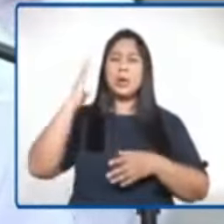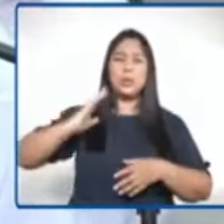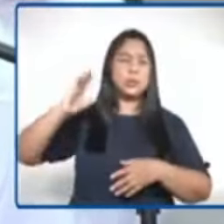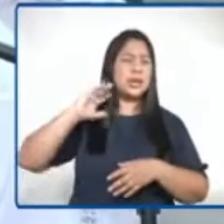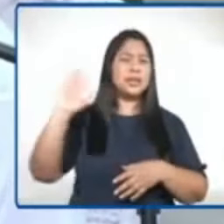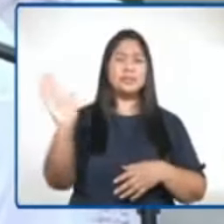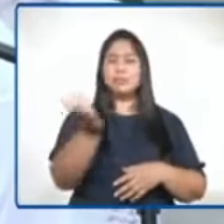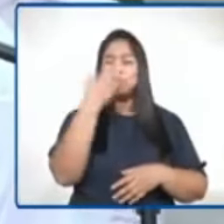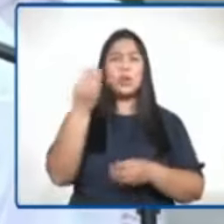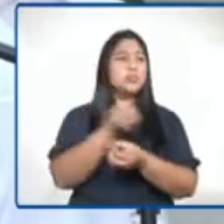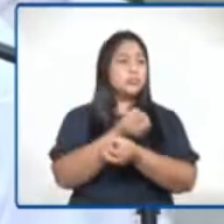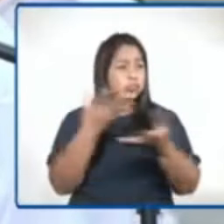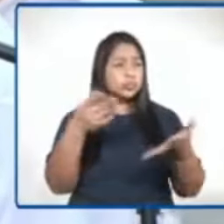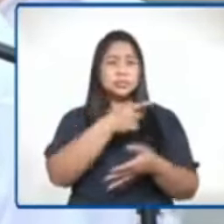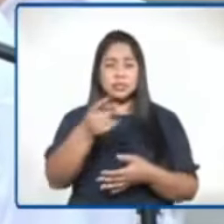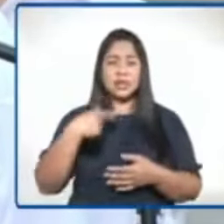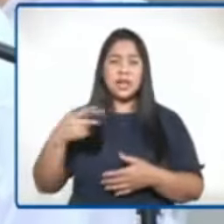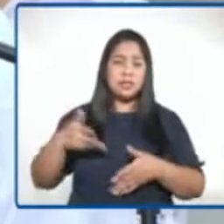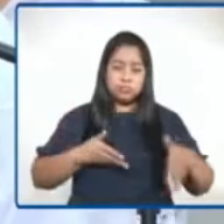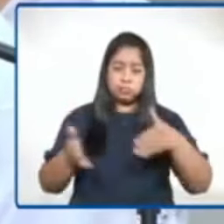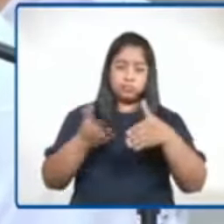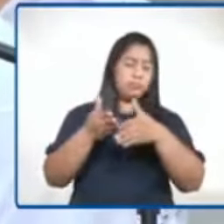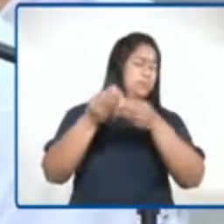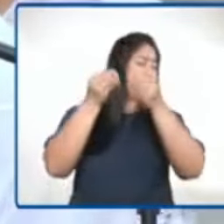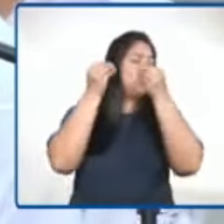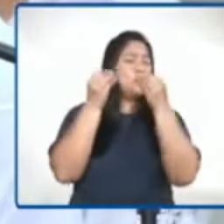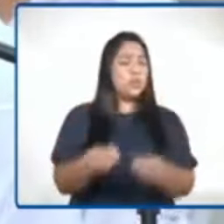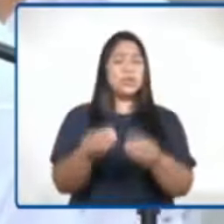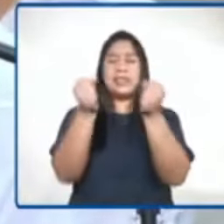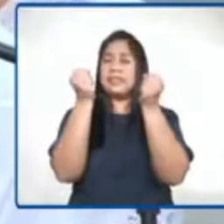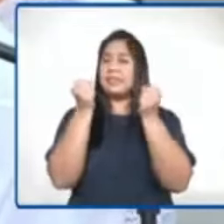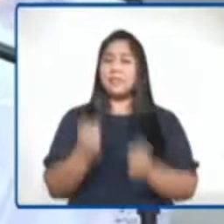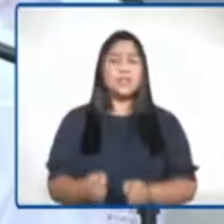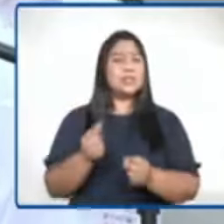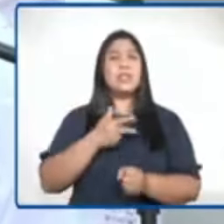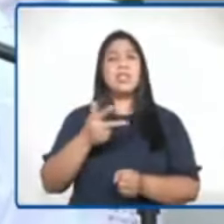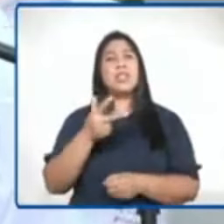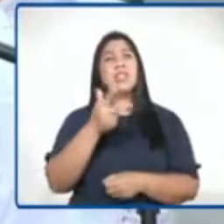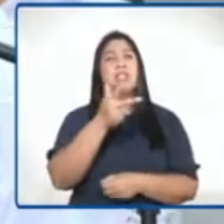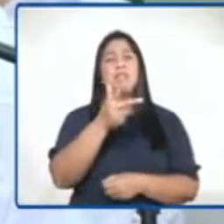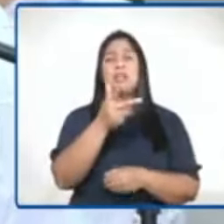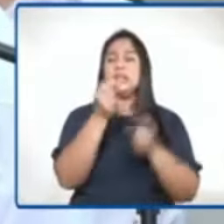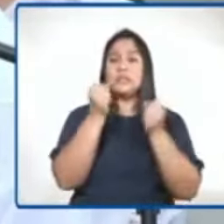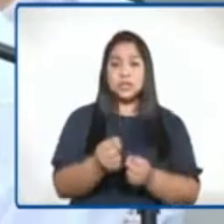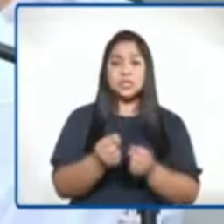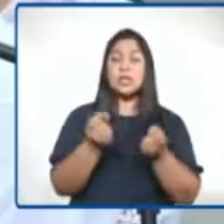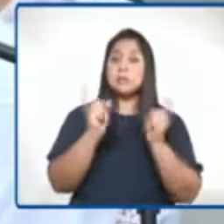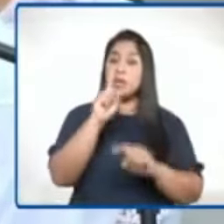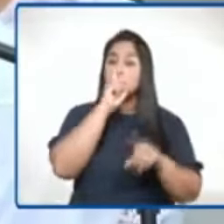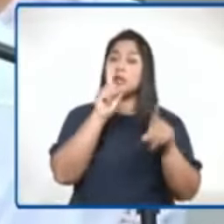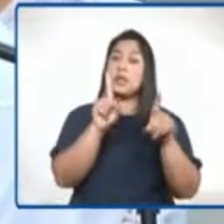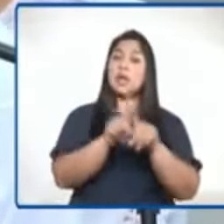carretera que nos costaba tantísimo el poder llegar a nuestros lugares? Pero que además de